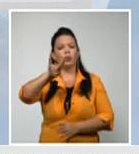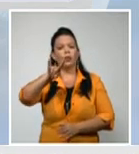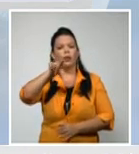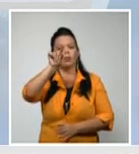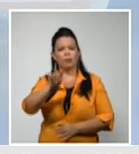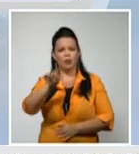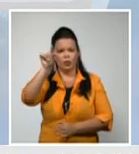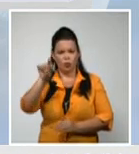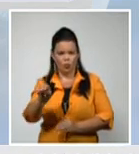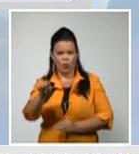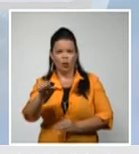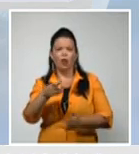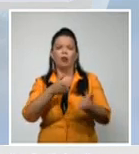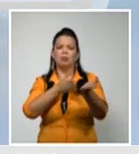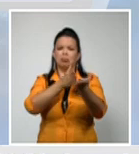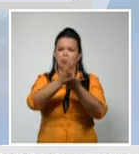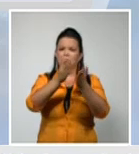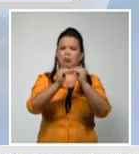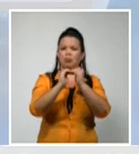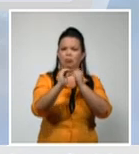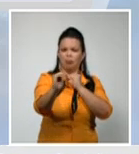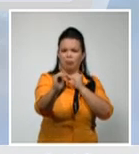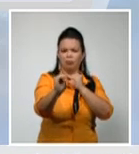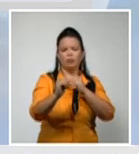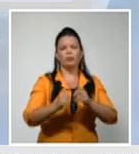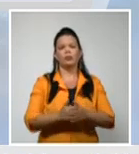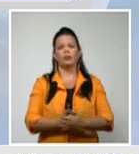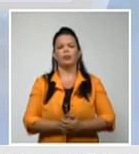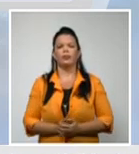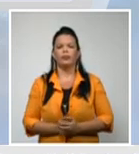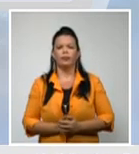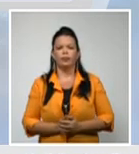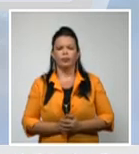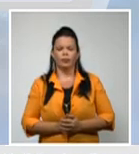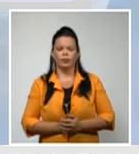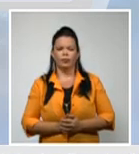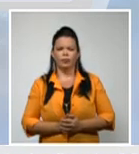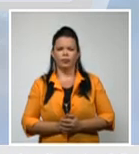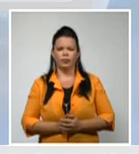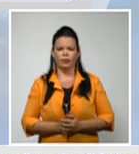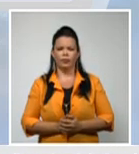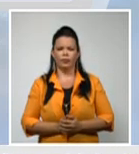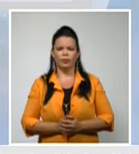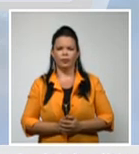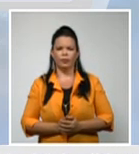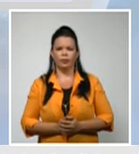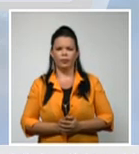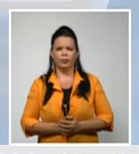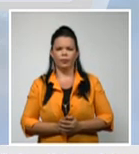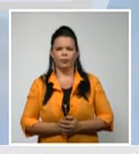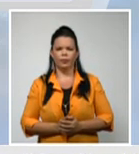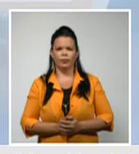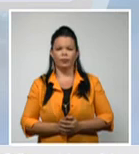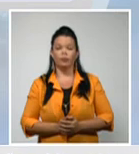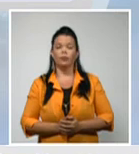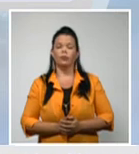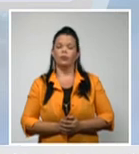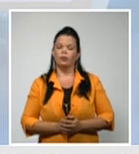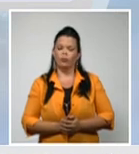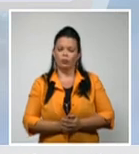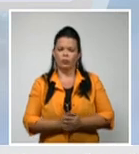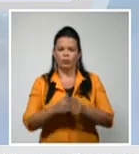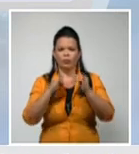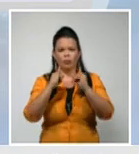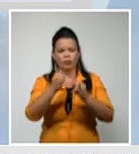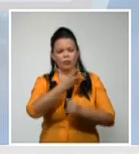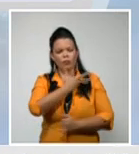tienen una evolución clínica estable, de los activos. Lamentamos al inicio de la conferencia el